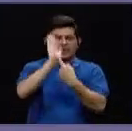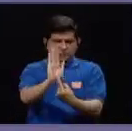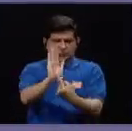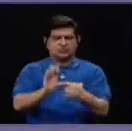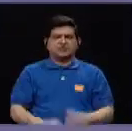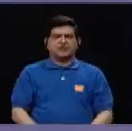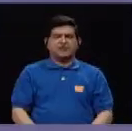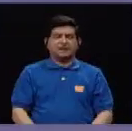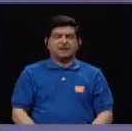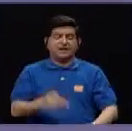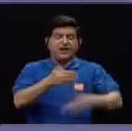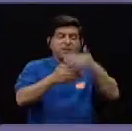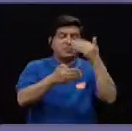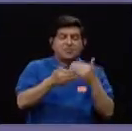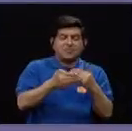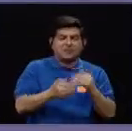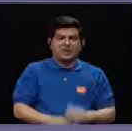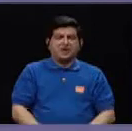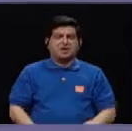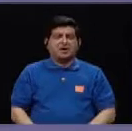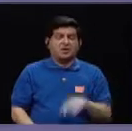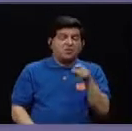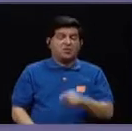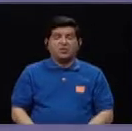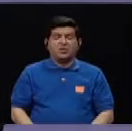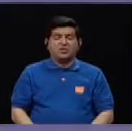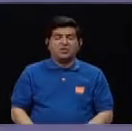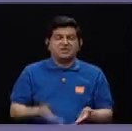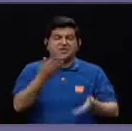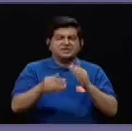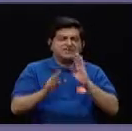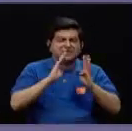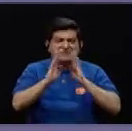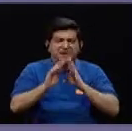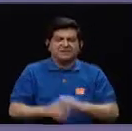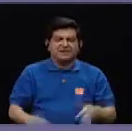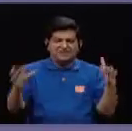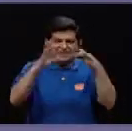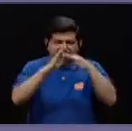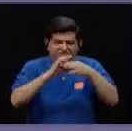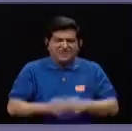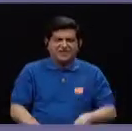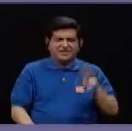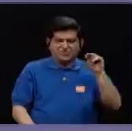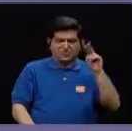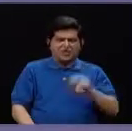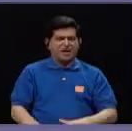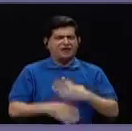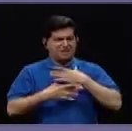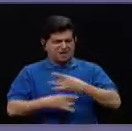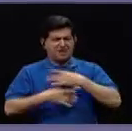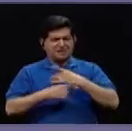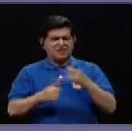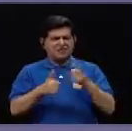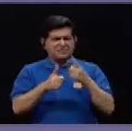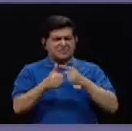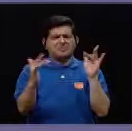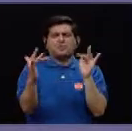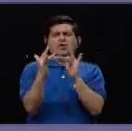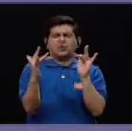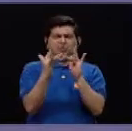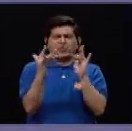novela. Entonces dábamos como anticipos o hacíamos chismes de novelas y fue como una iniciativa muy curiosa que me gustó. Fue mi